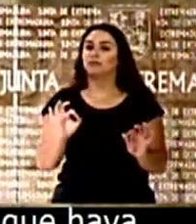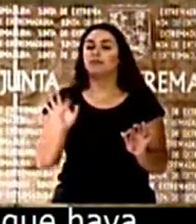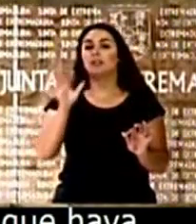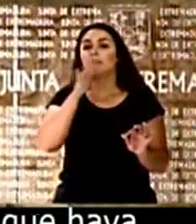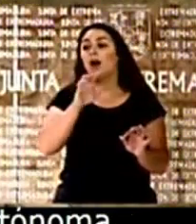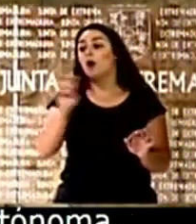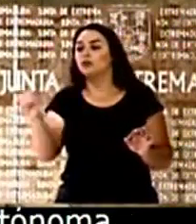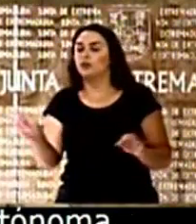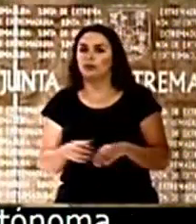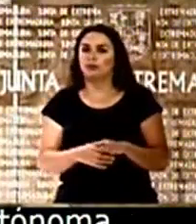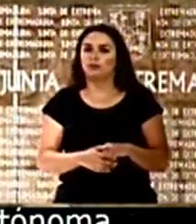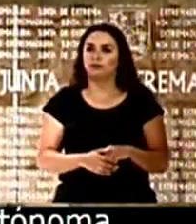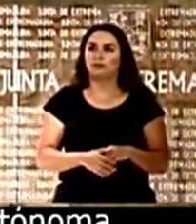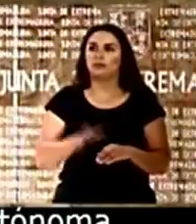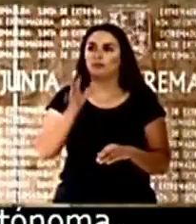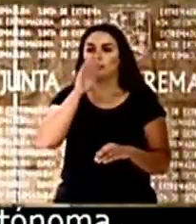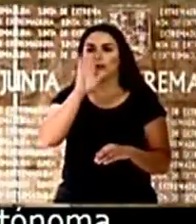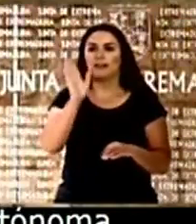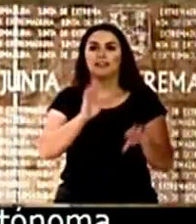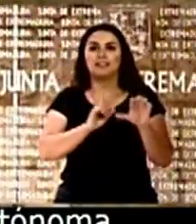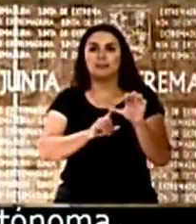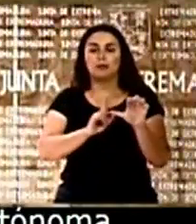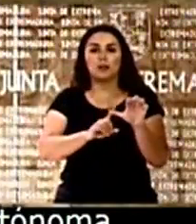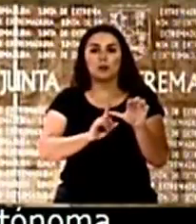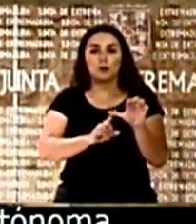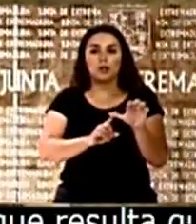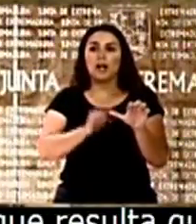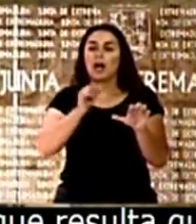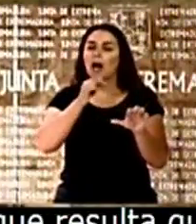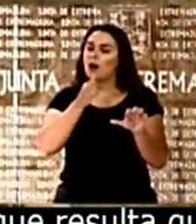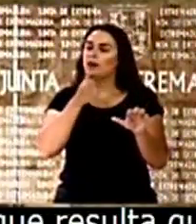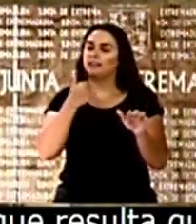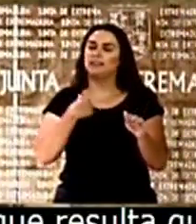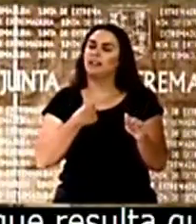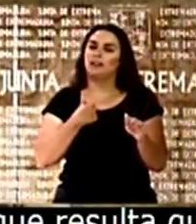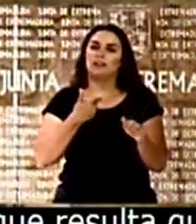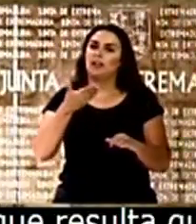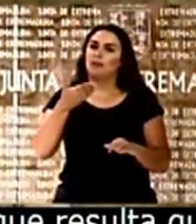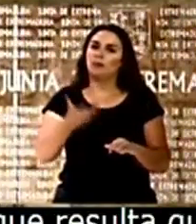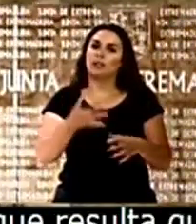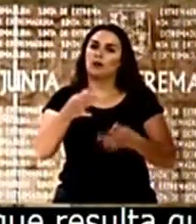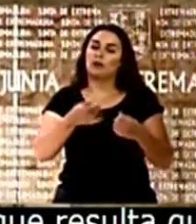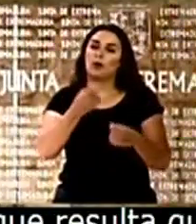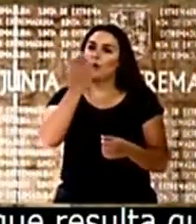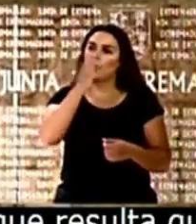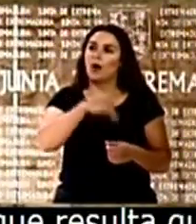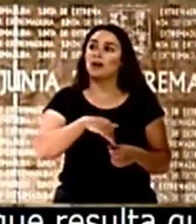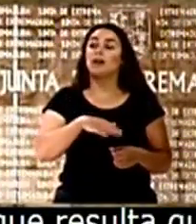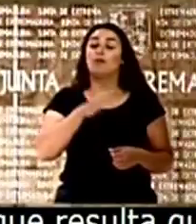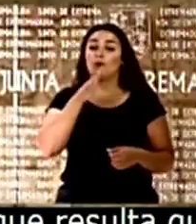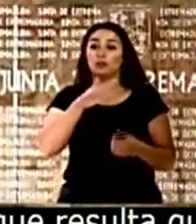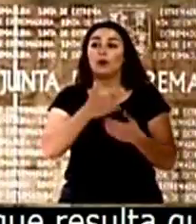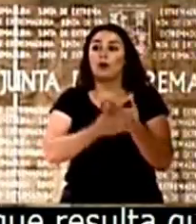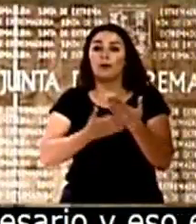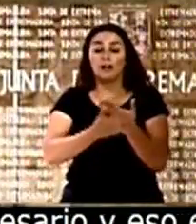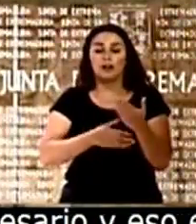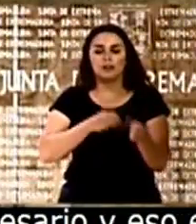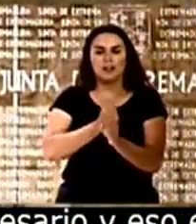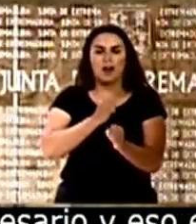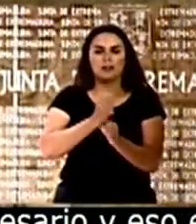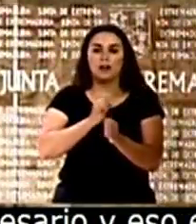lado, porque resulta que Extremadura no tenía el instrumento jurídico necesario y eso es lo que este Gobierno ha salido